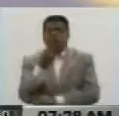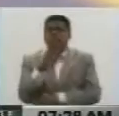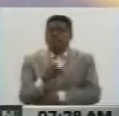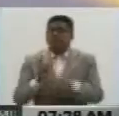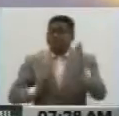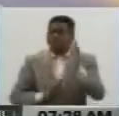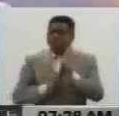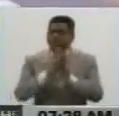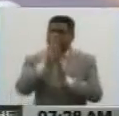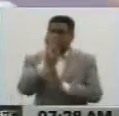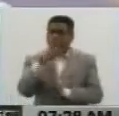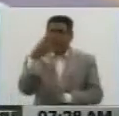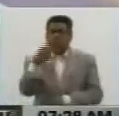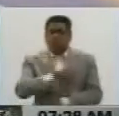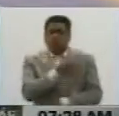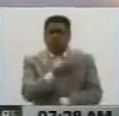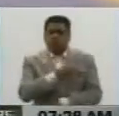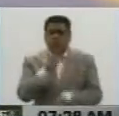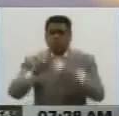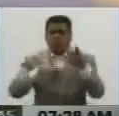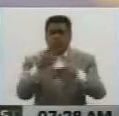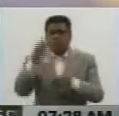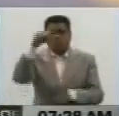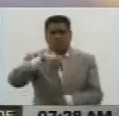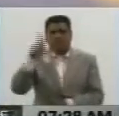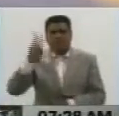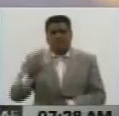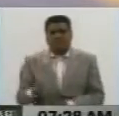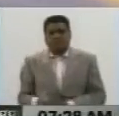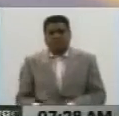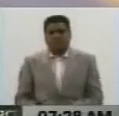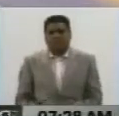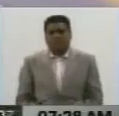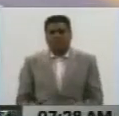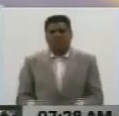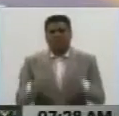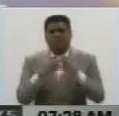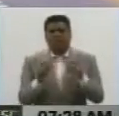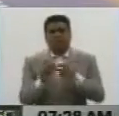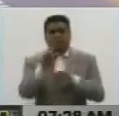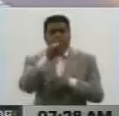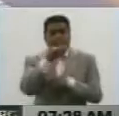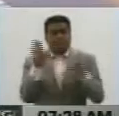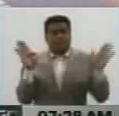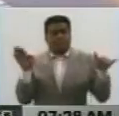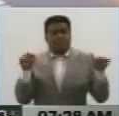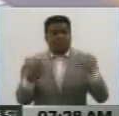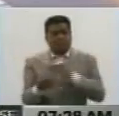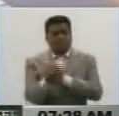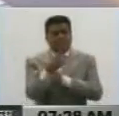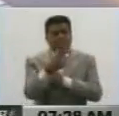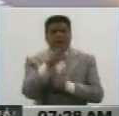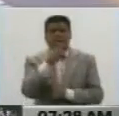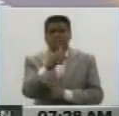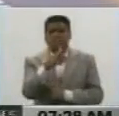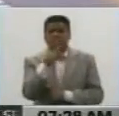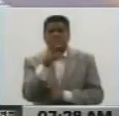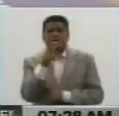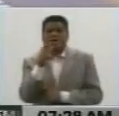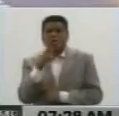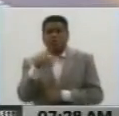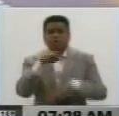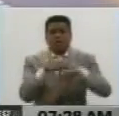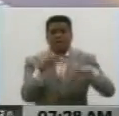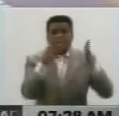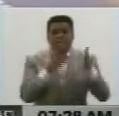desarrollo socioproductivo del país. Bueno, las redes sociales están abiertas completamente para las preguntas al ministro, que bien vamos a